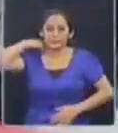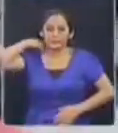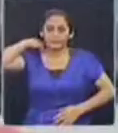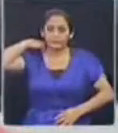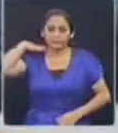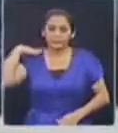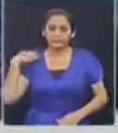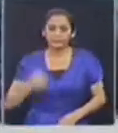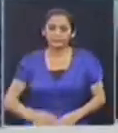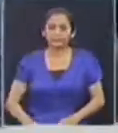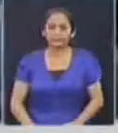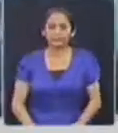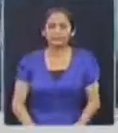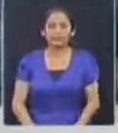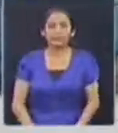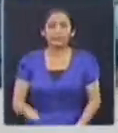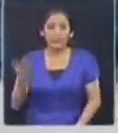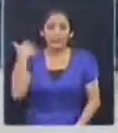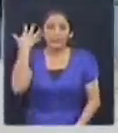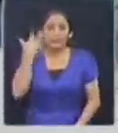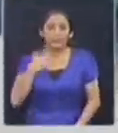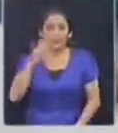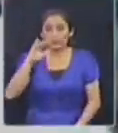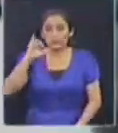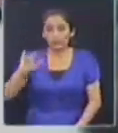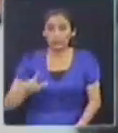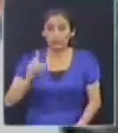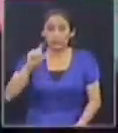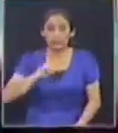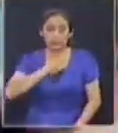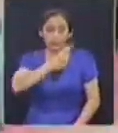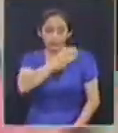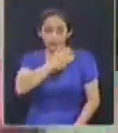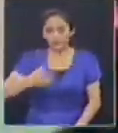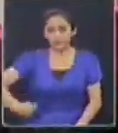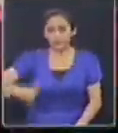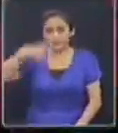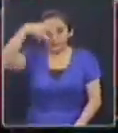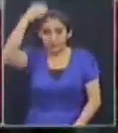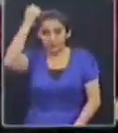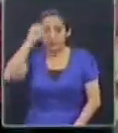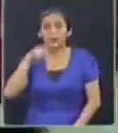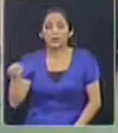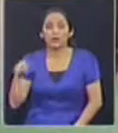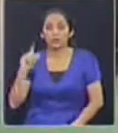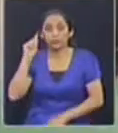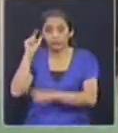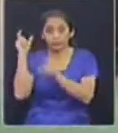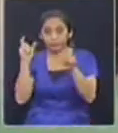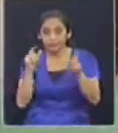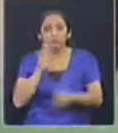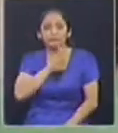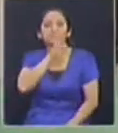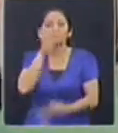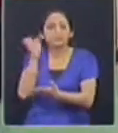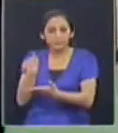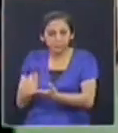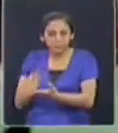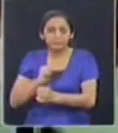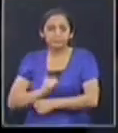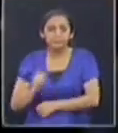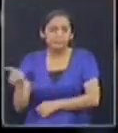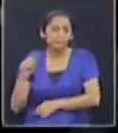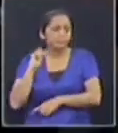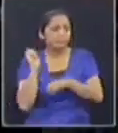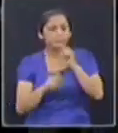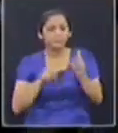Fue el 5 de julio la primera diligencia formal ante la justicia que cumplió el vicepresidente Jorge Glass, acudiendo ante la Fiscalía General del